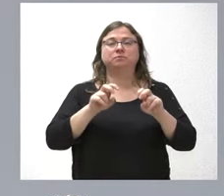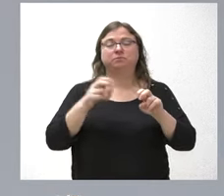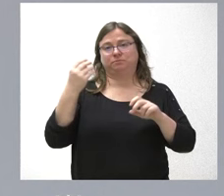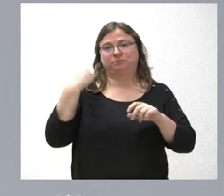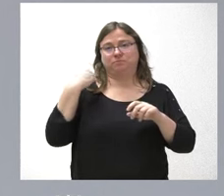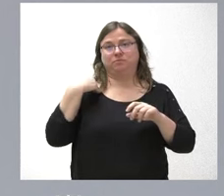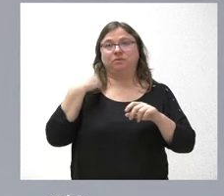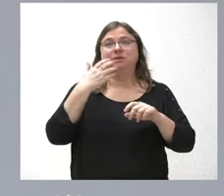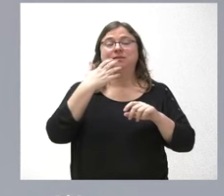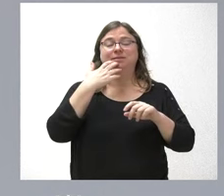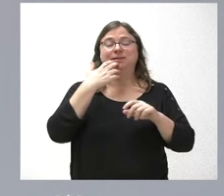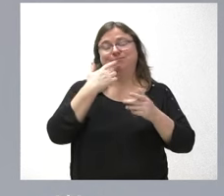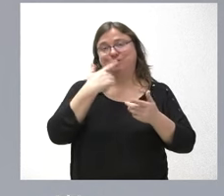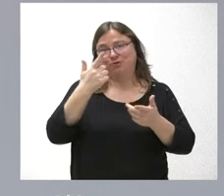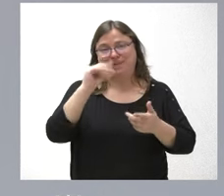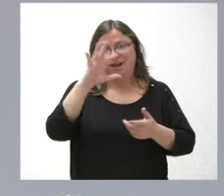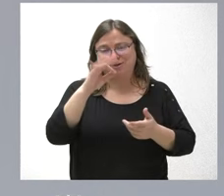planteaba, si me permites que te tutee, Carlos,